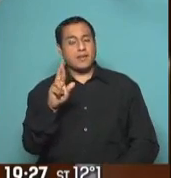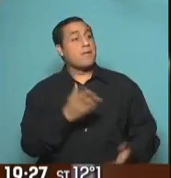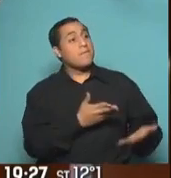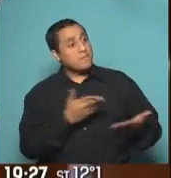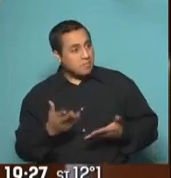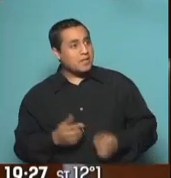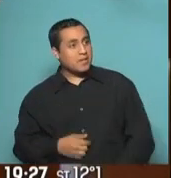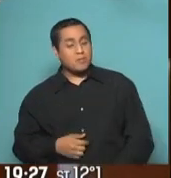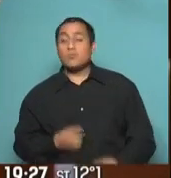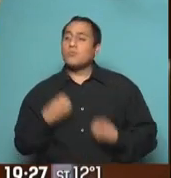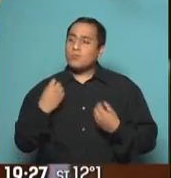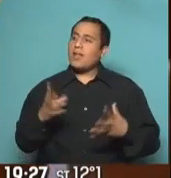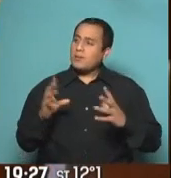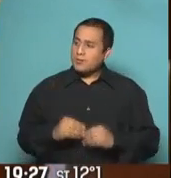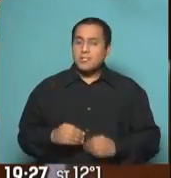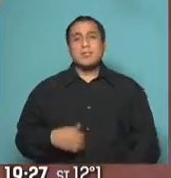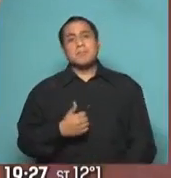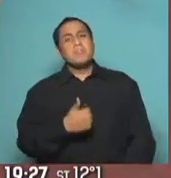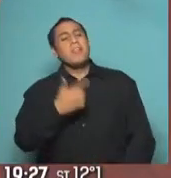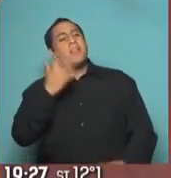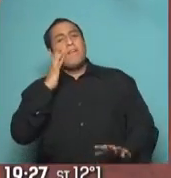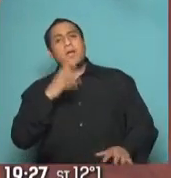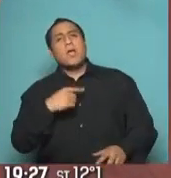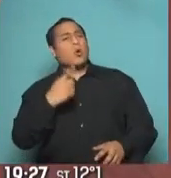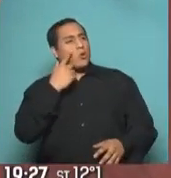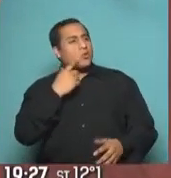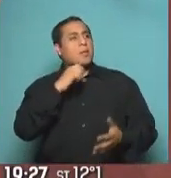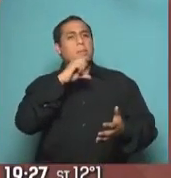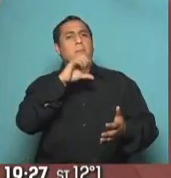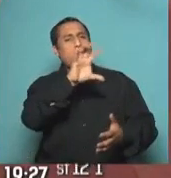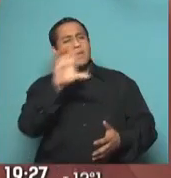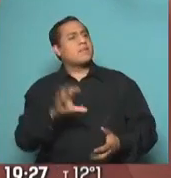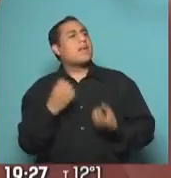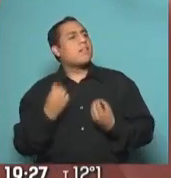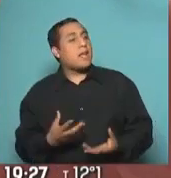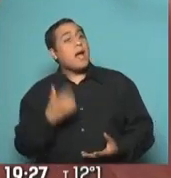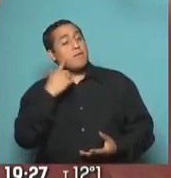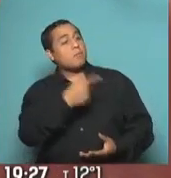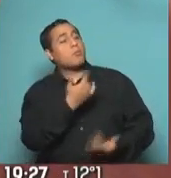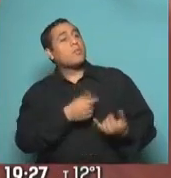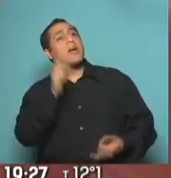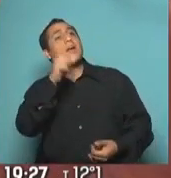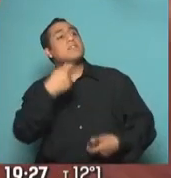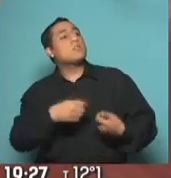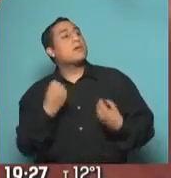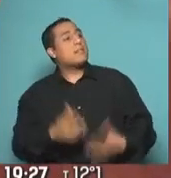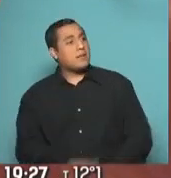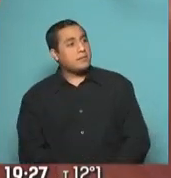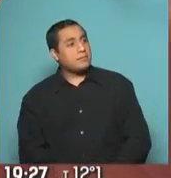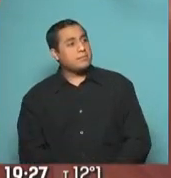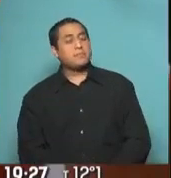a ustedes estamos tratando de conocer la realidad en cada una de las provincias contarnos cuál es la actualidad en este momento de santiago del estero